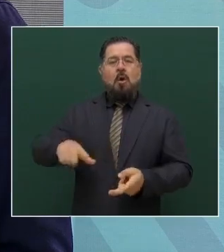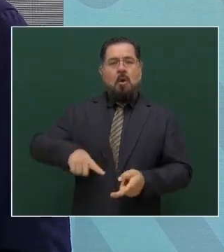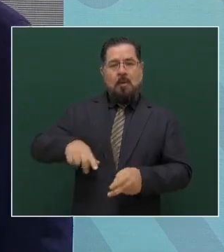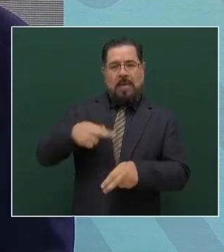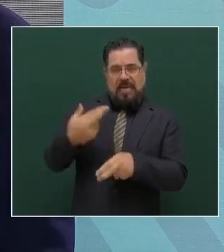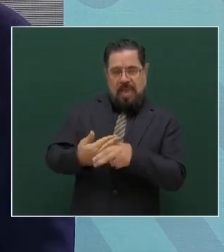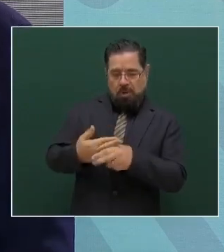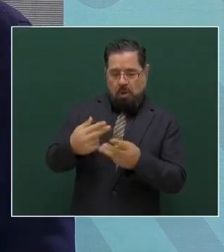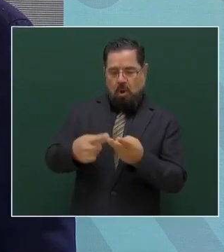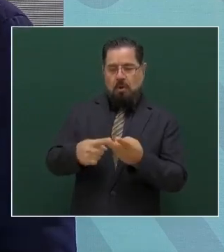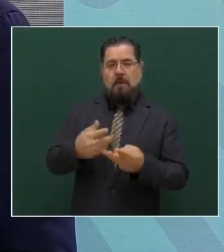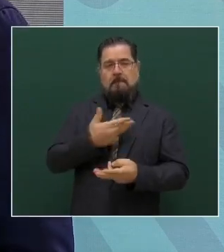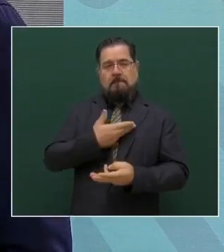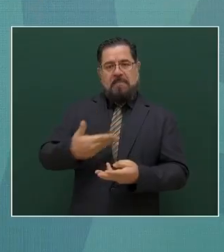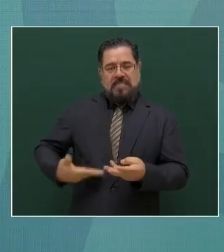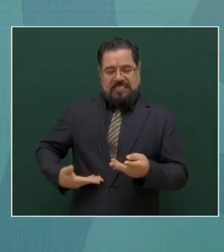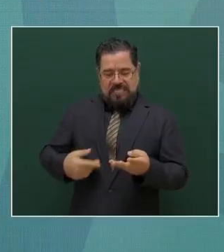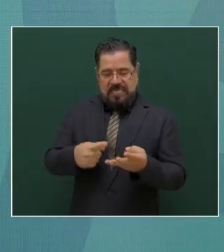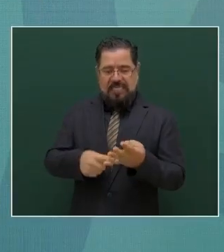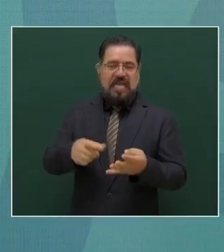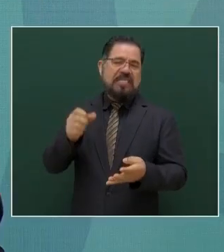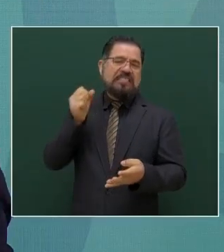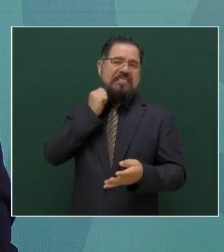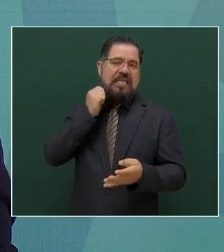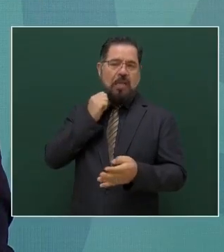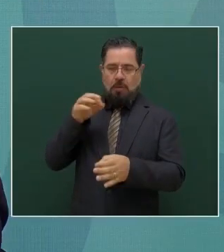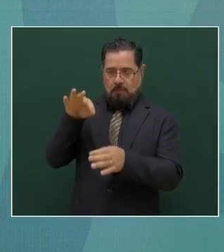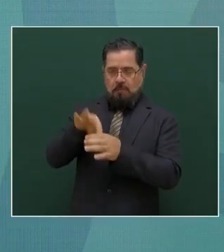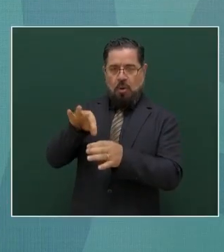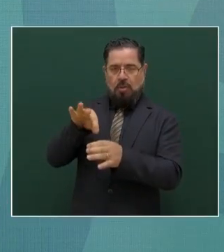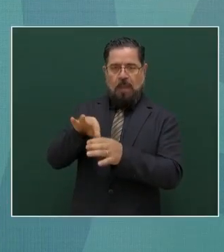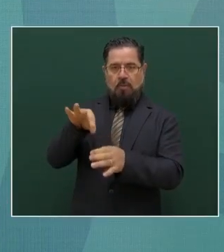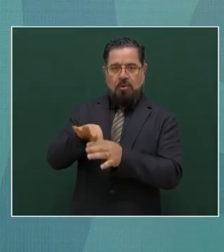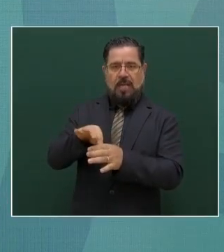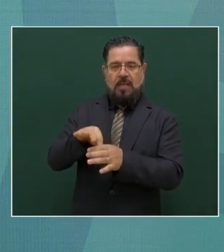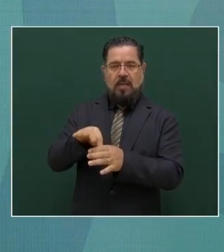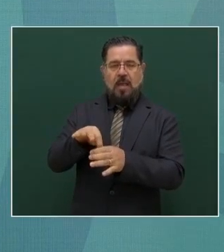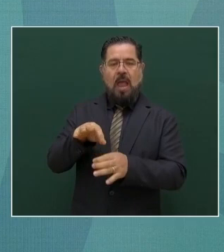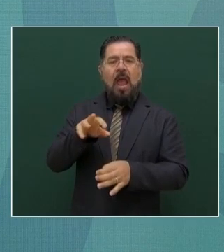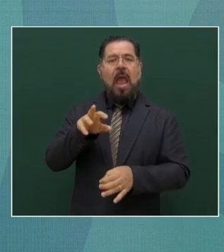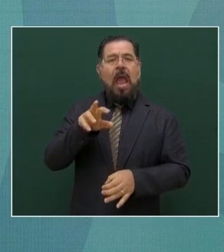senadores, al presidente de la República, así también